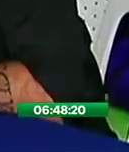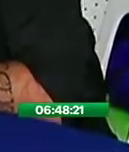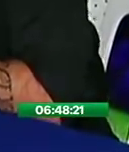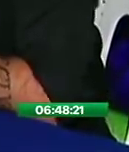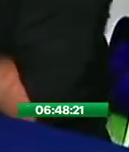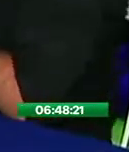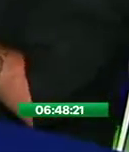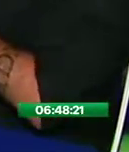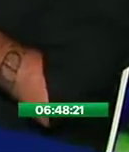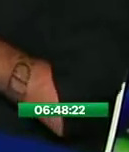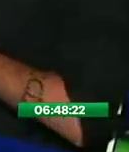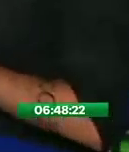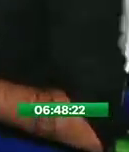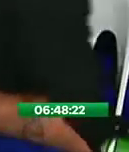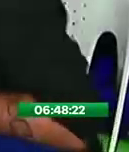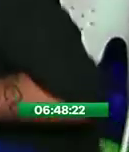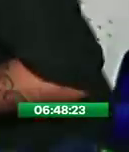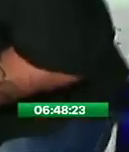Emelec.